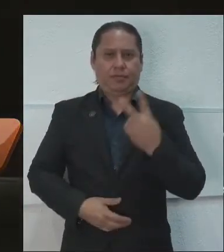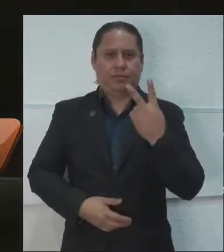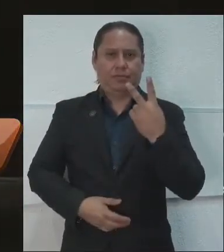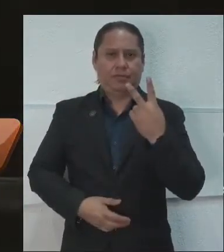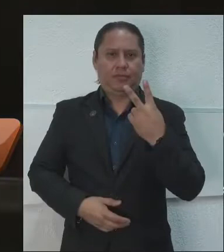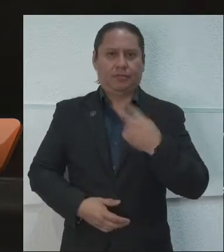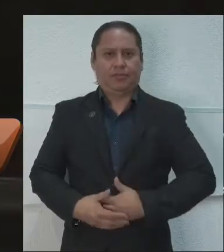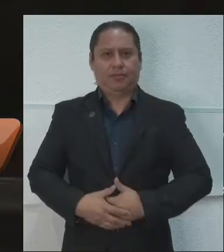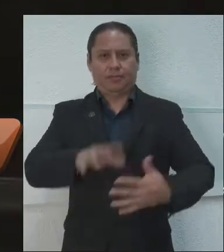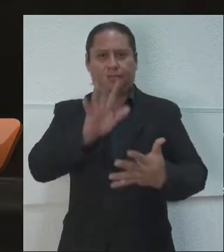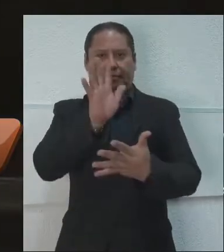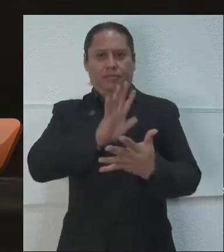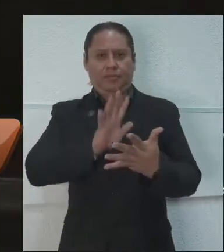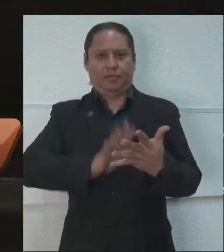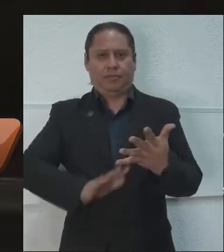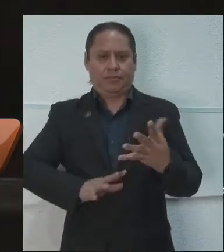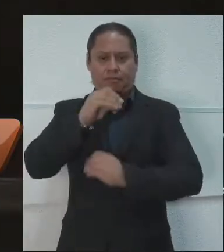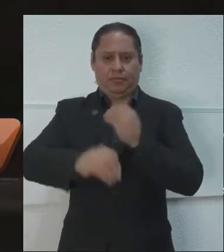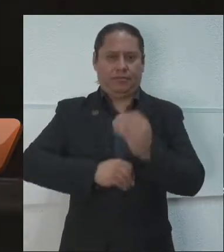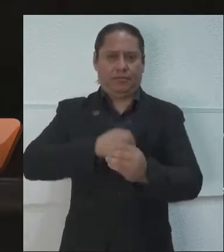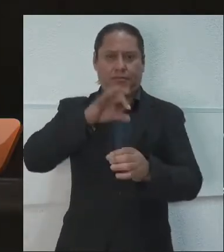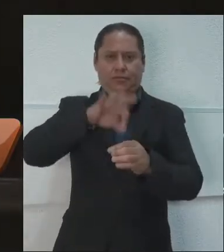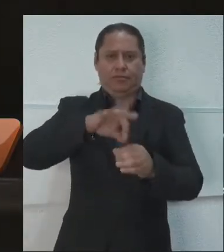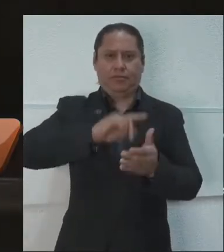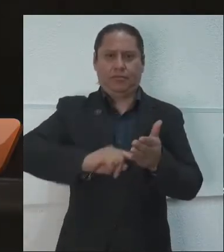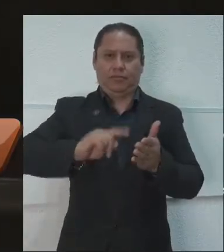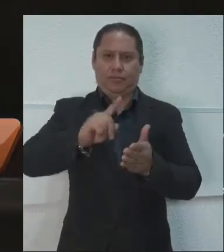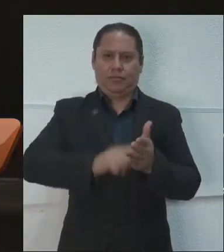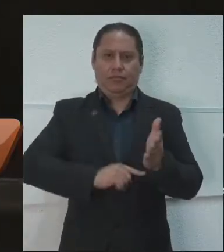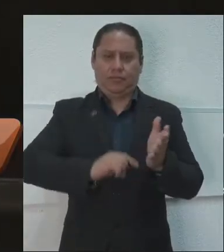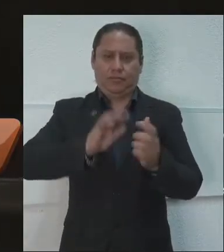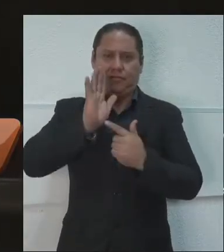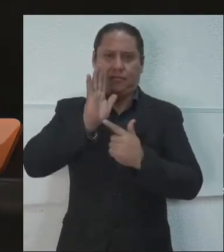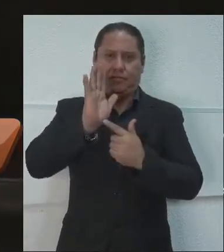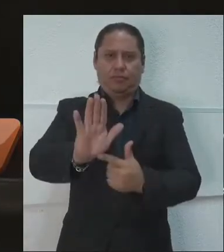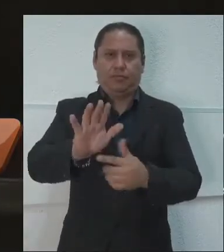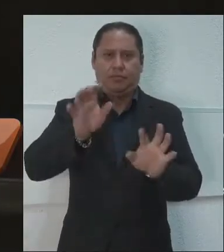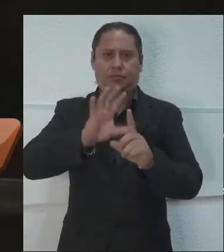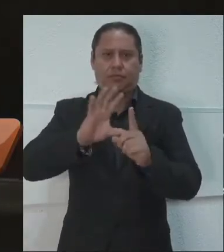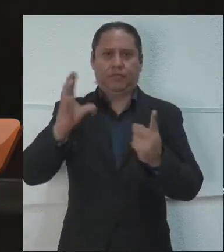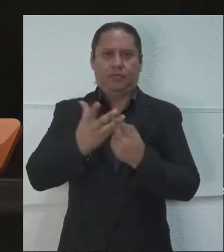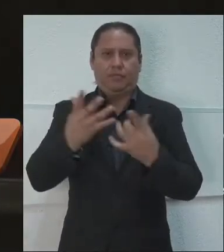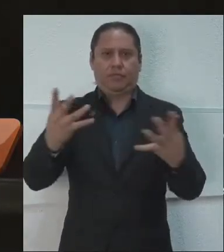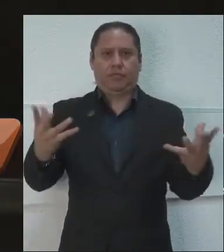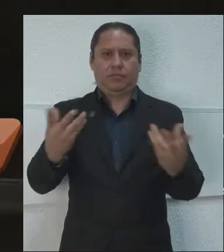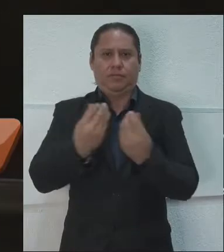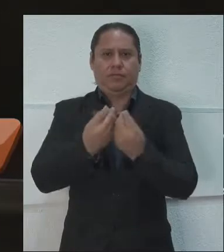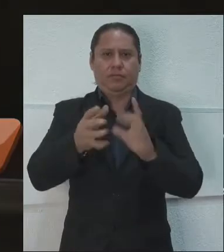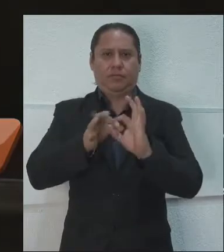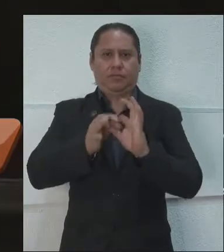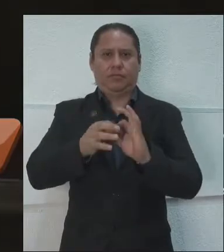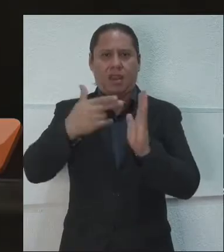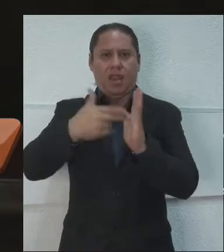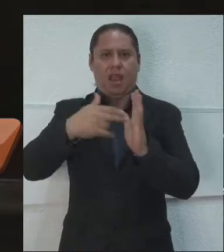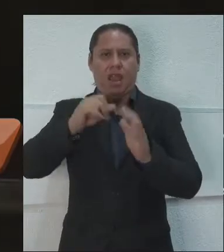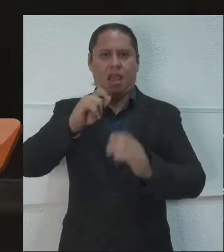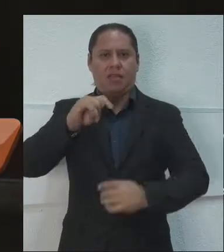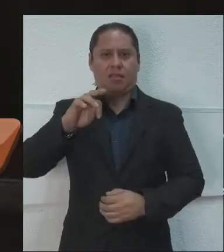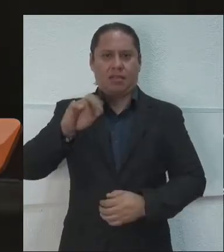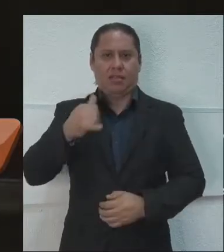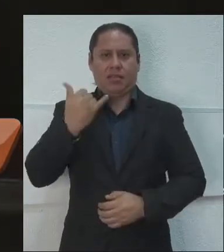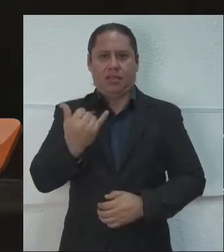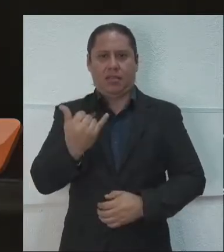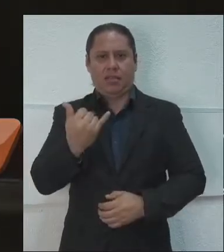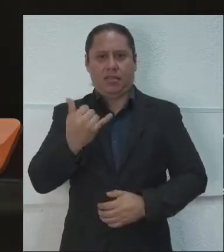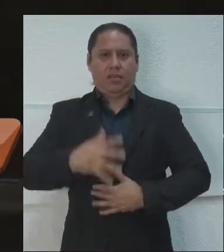2022. Segundo punto. Lectura, discusión y votación del dictamen que presentan las Comisiones Unidas de Hacienda y de